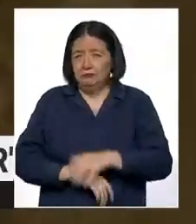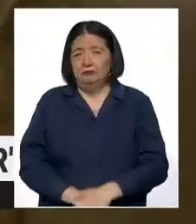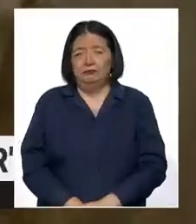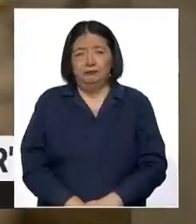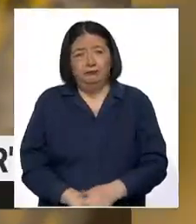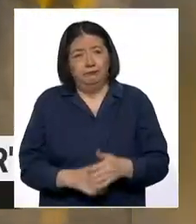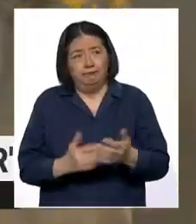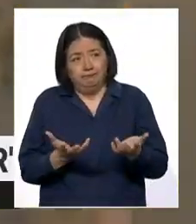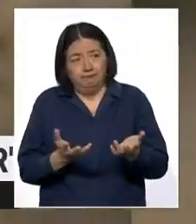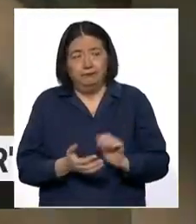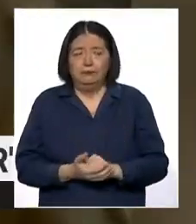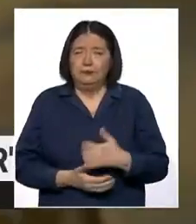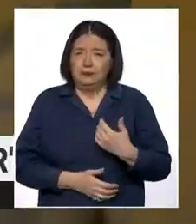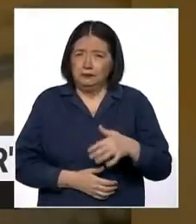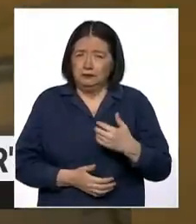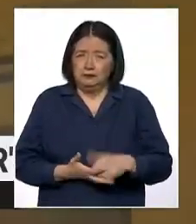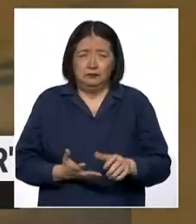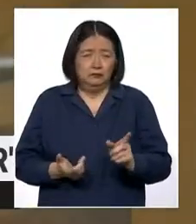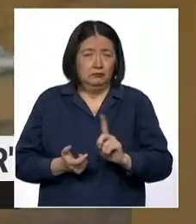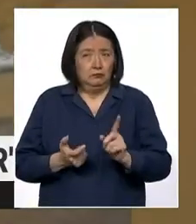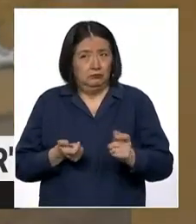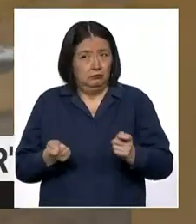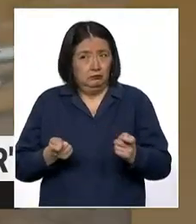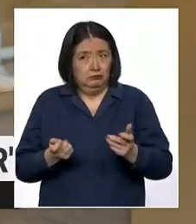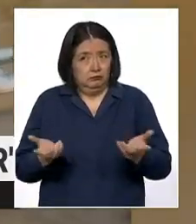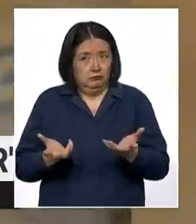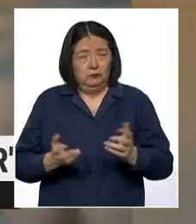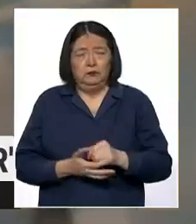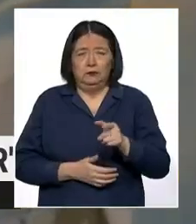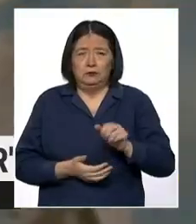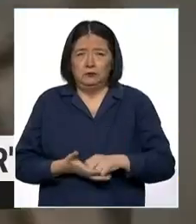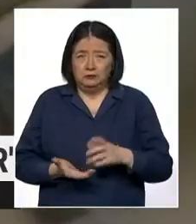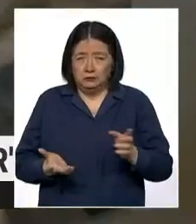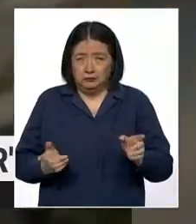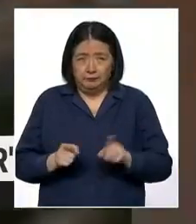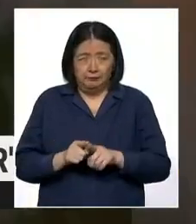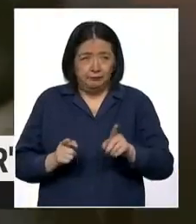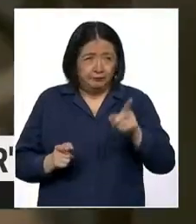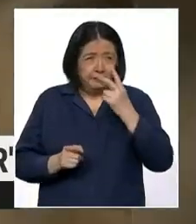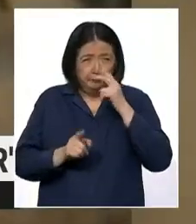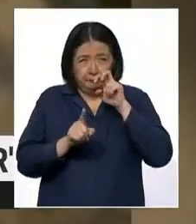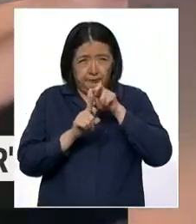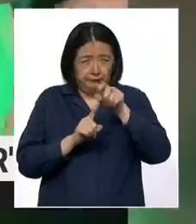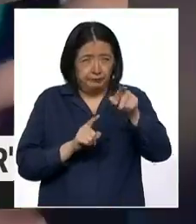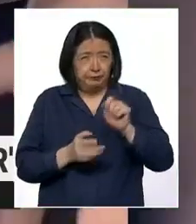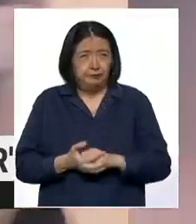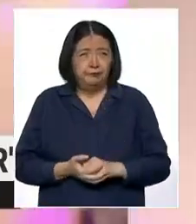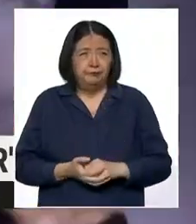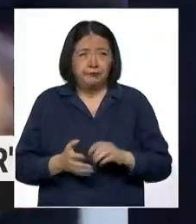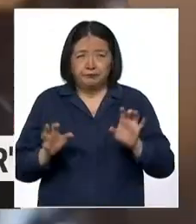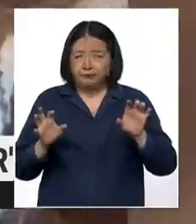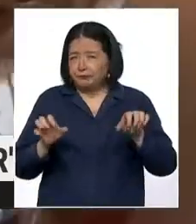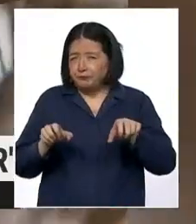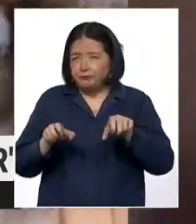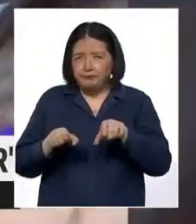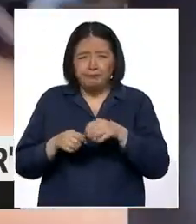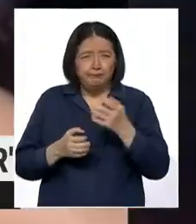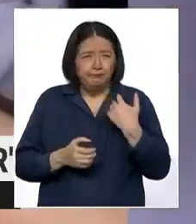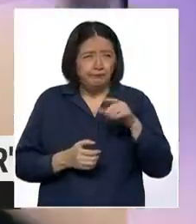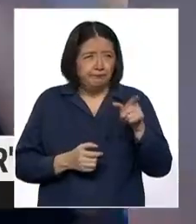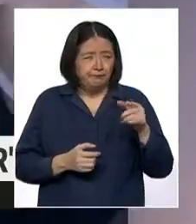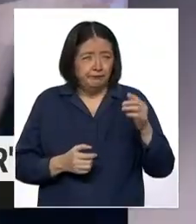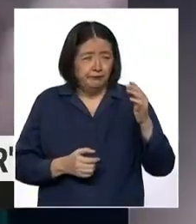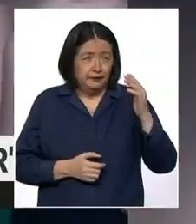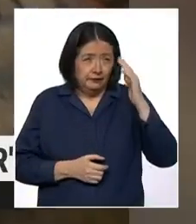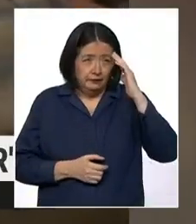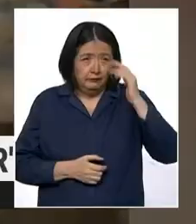policía. Por lo tanto, había un total descontrol en ese momento. Han incluso roto, vemos acá, vamos a acercarnos también, ya estamos con el gerente